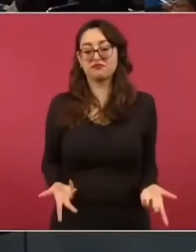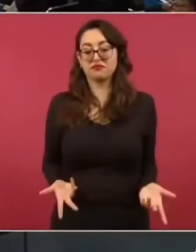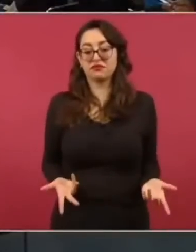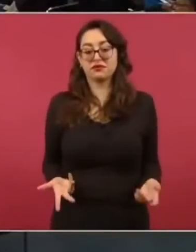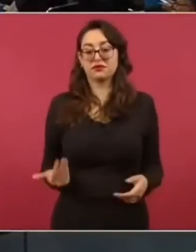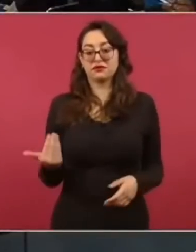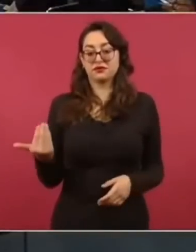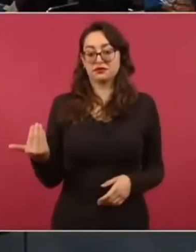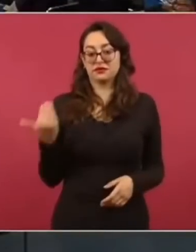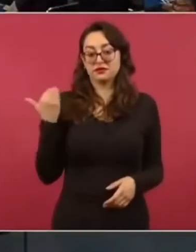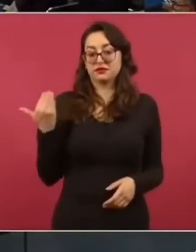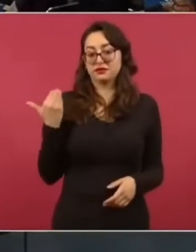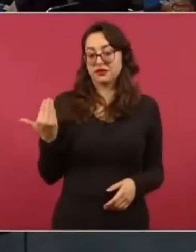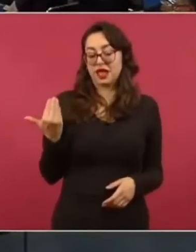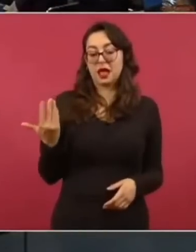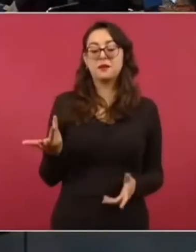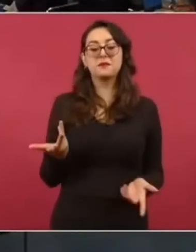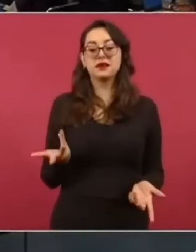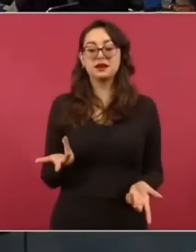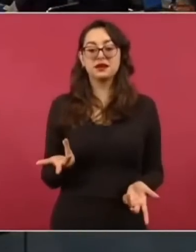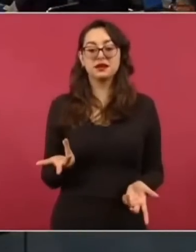recientemente, cuando la elección